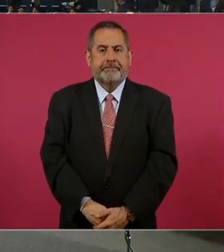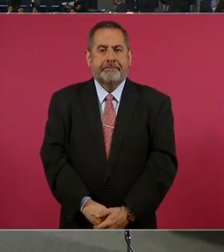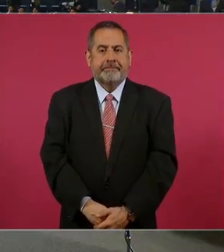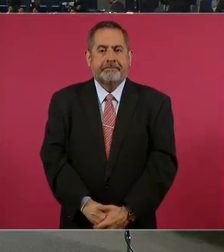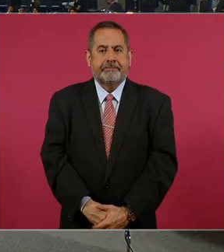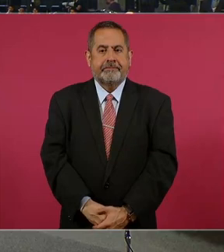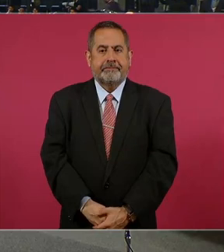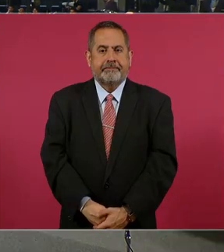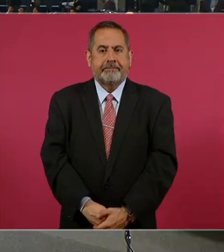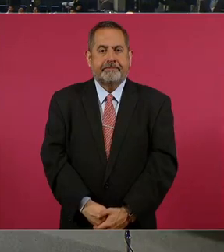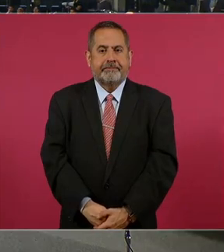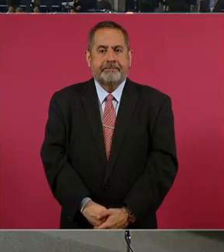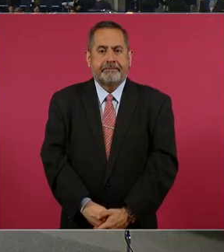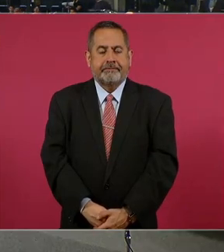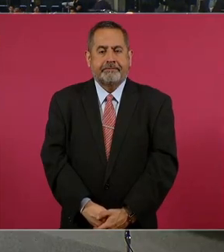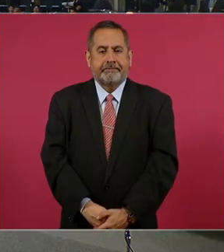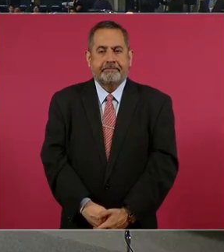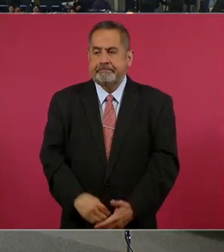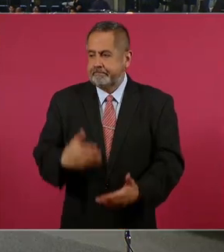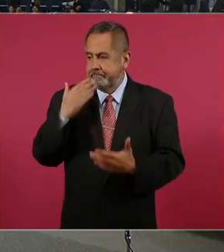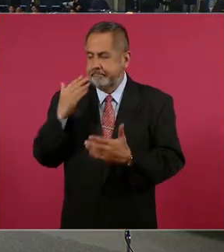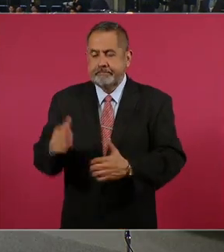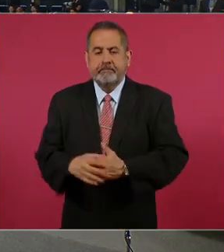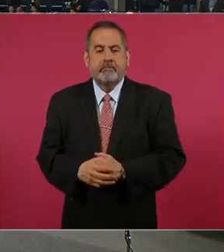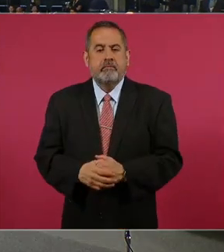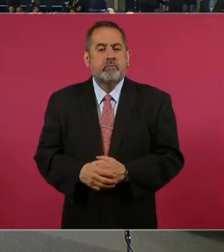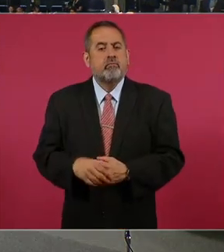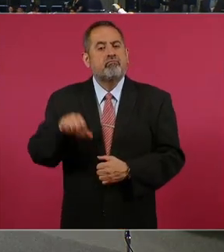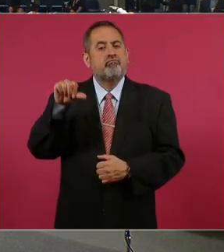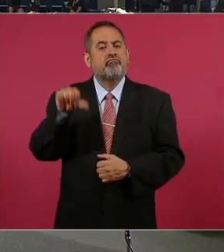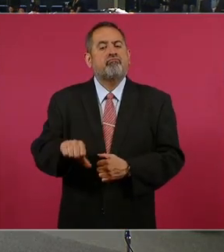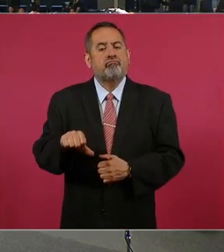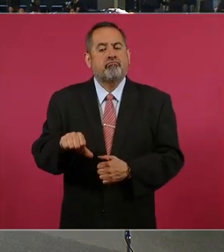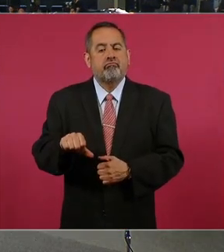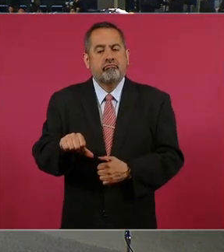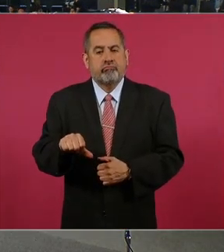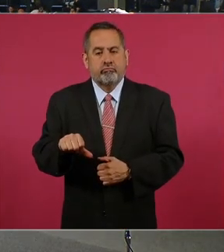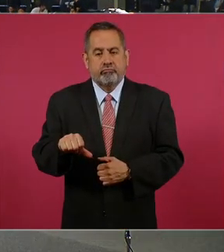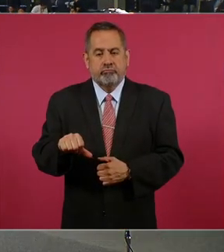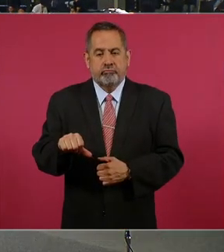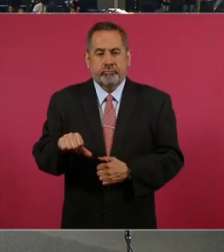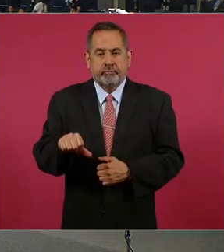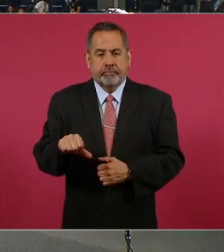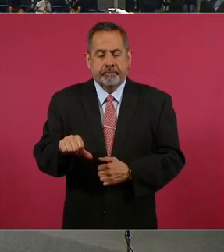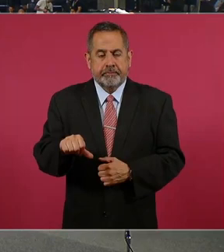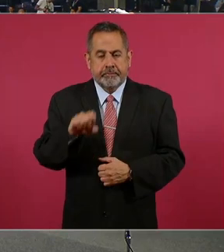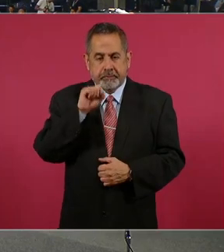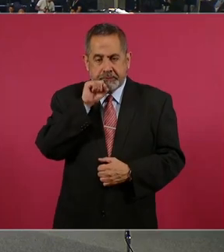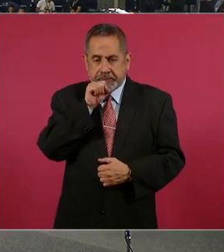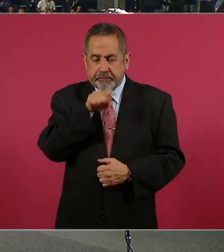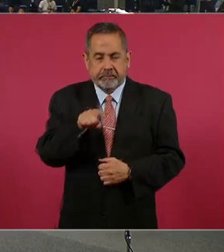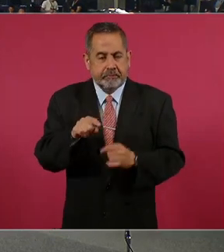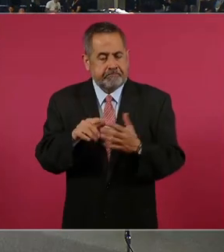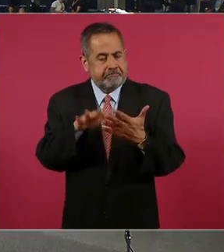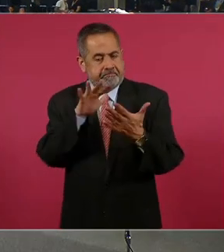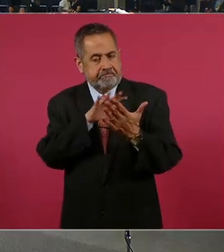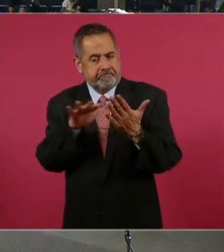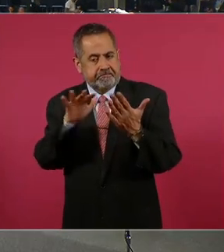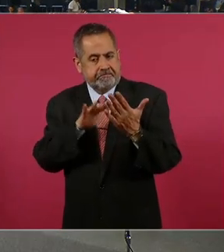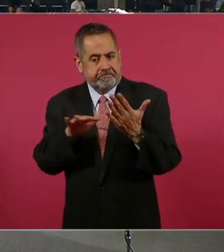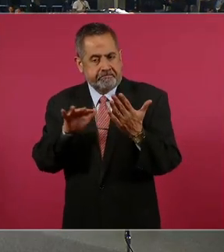Muy bien, hoy nos toca también lectura